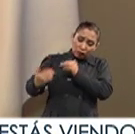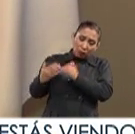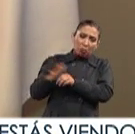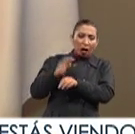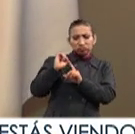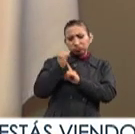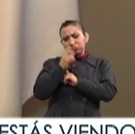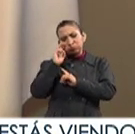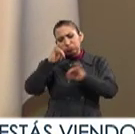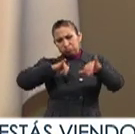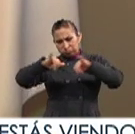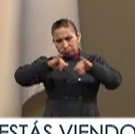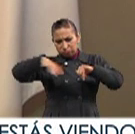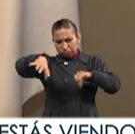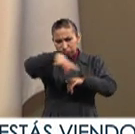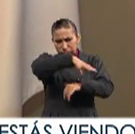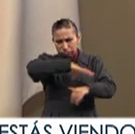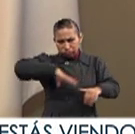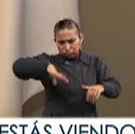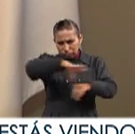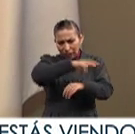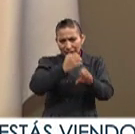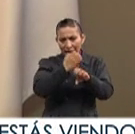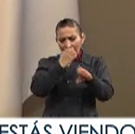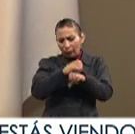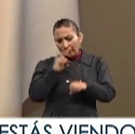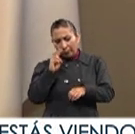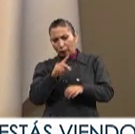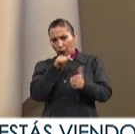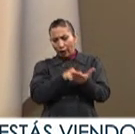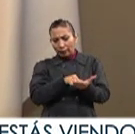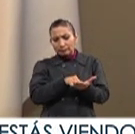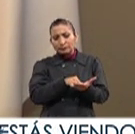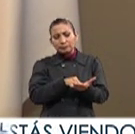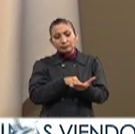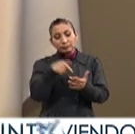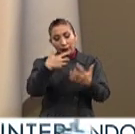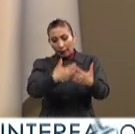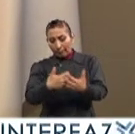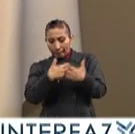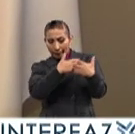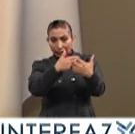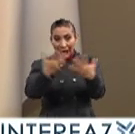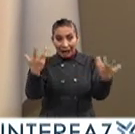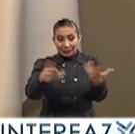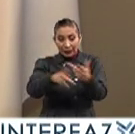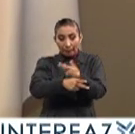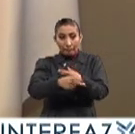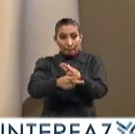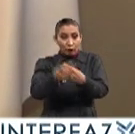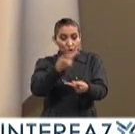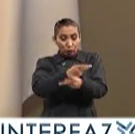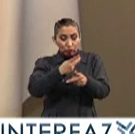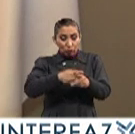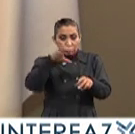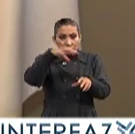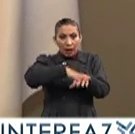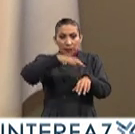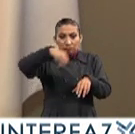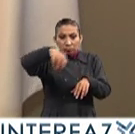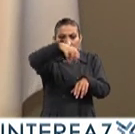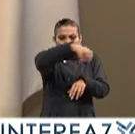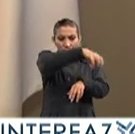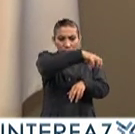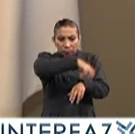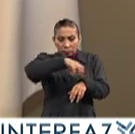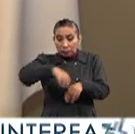la situación geográfica que tiene la entidad, la industria manufacturera creció mucho.